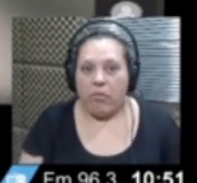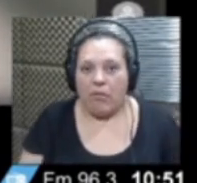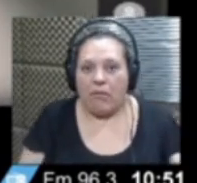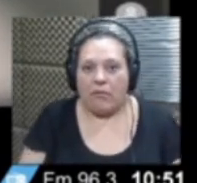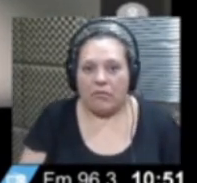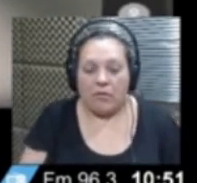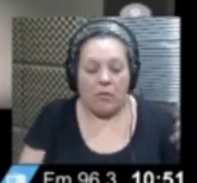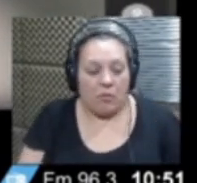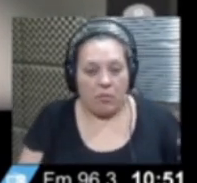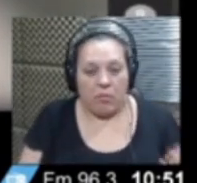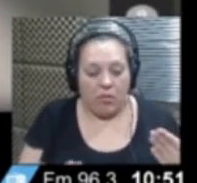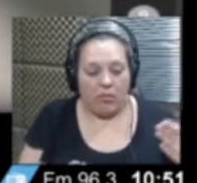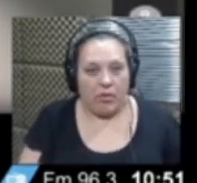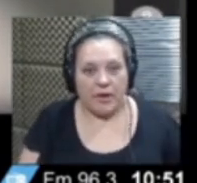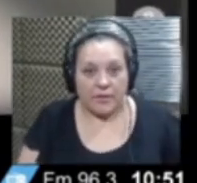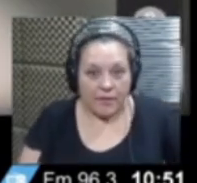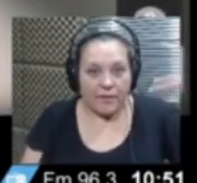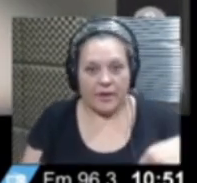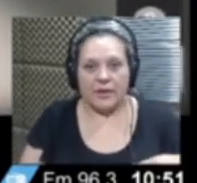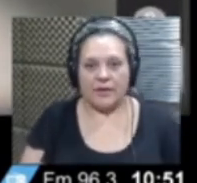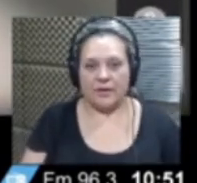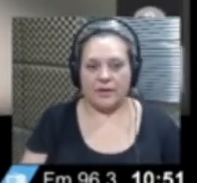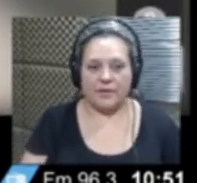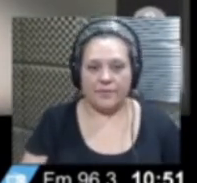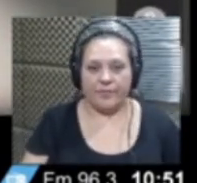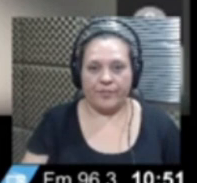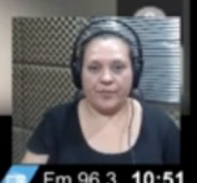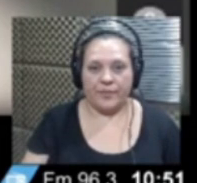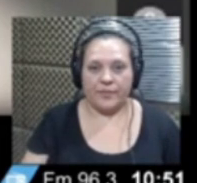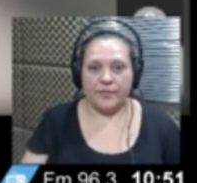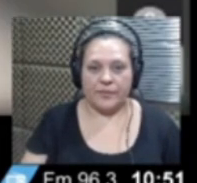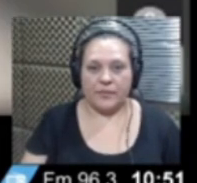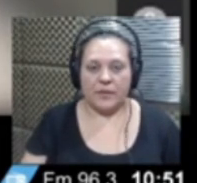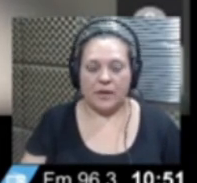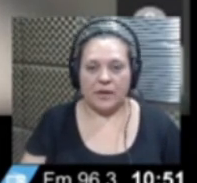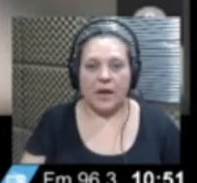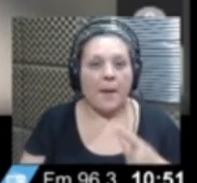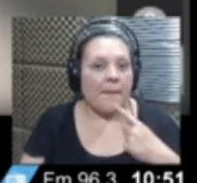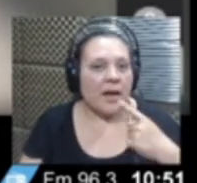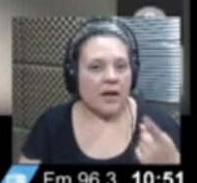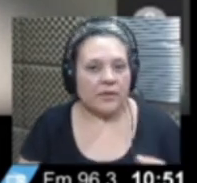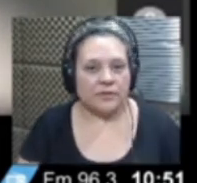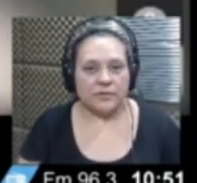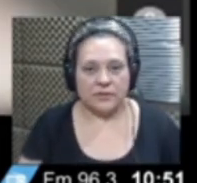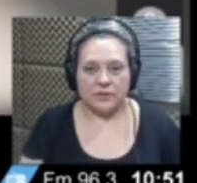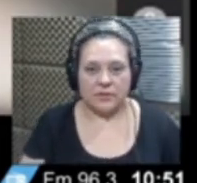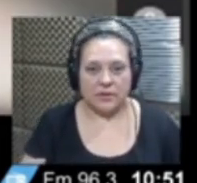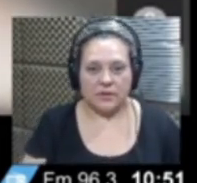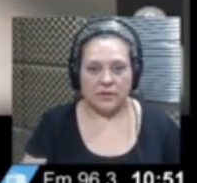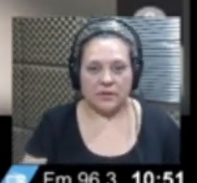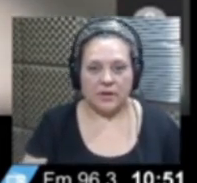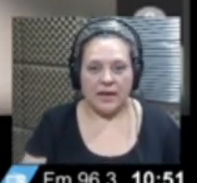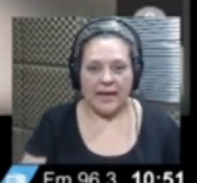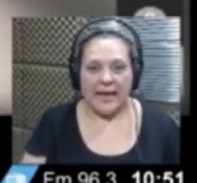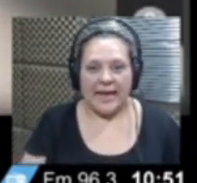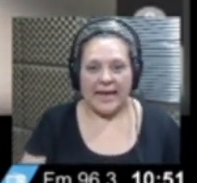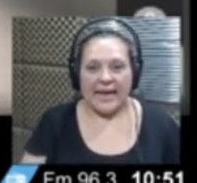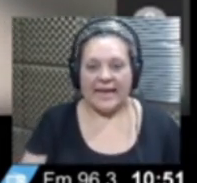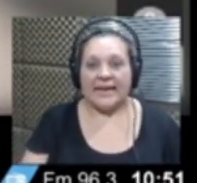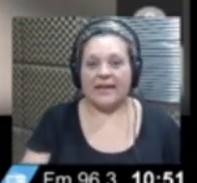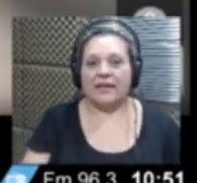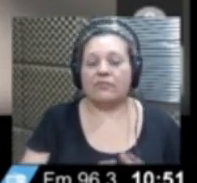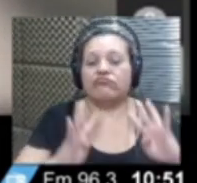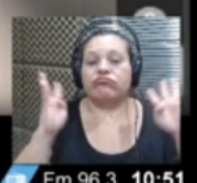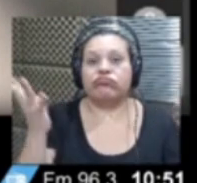Quería preguntarte, porque las han distinguido el otro día a través del Consejo Deliberante de Rawson. Contame de qué se